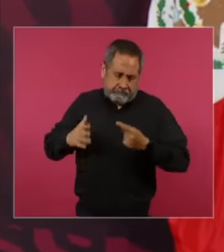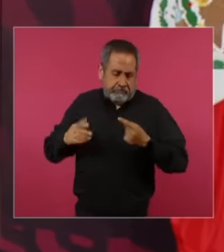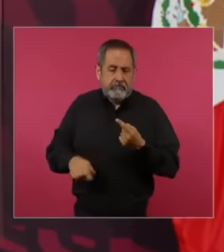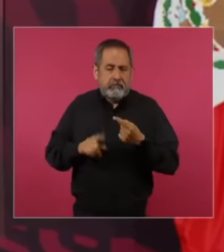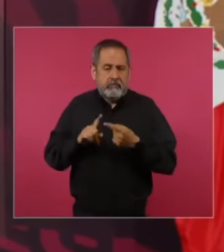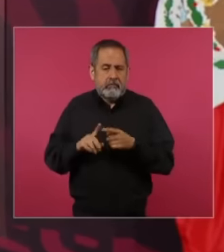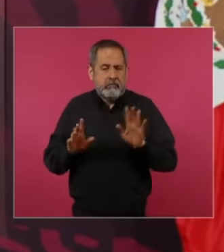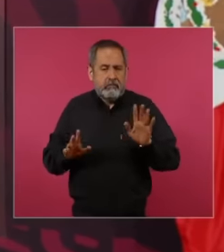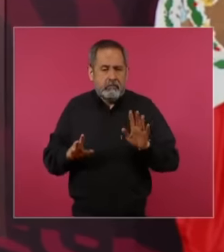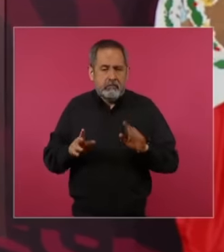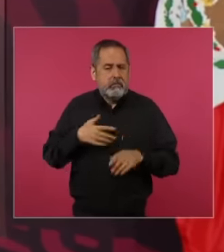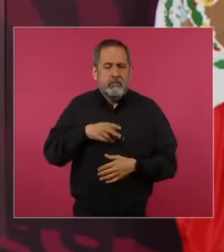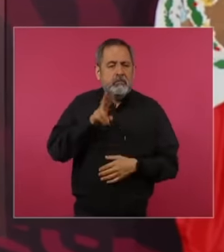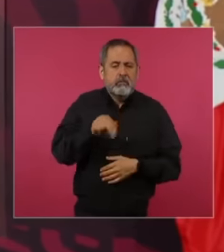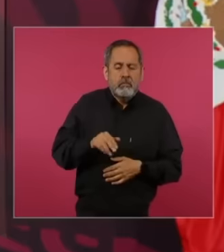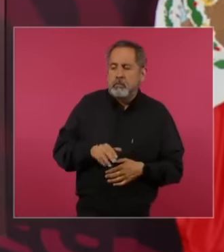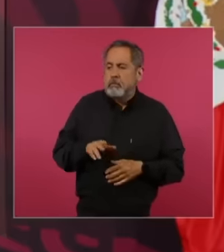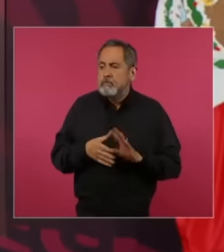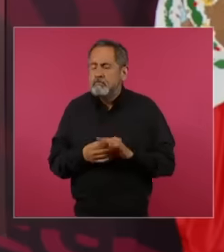Yo nunca hago eso.